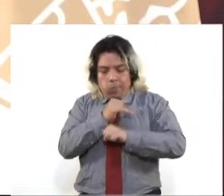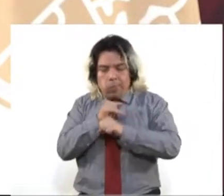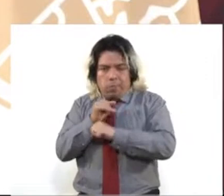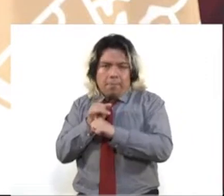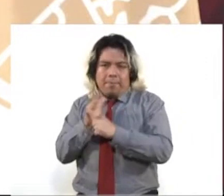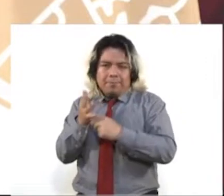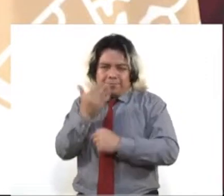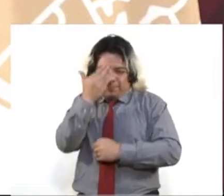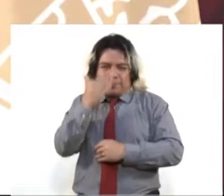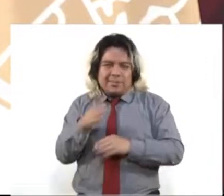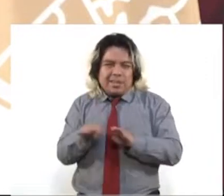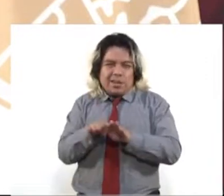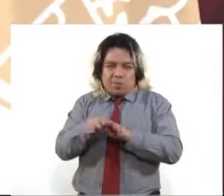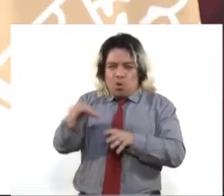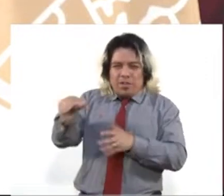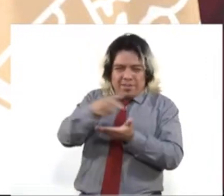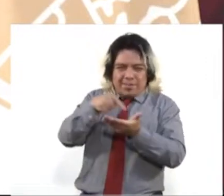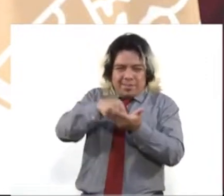primer,